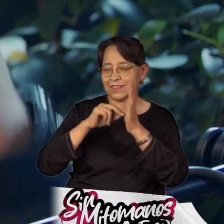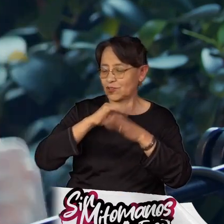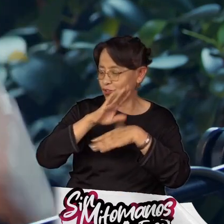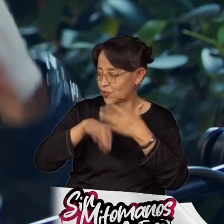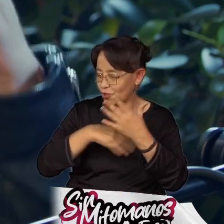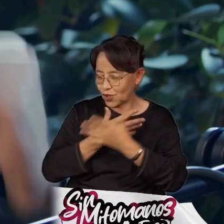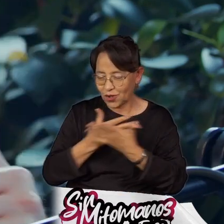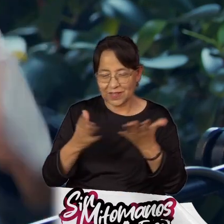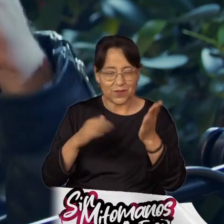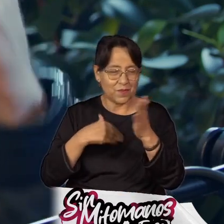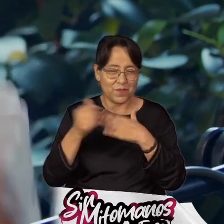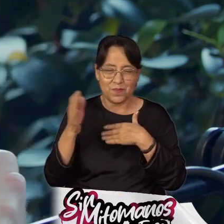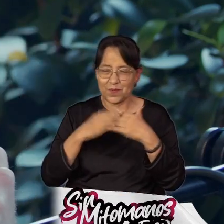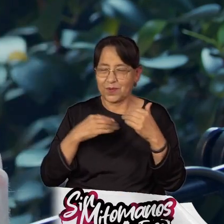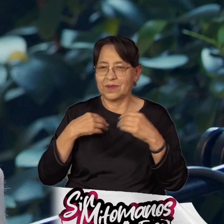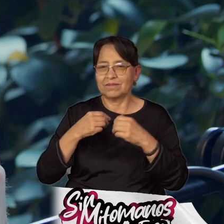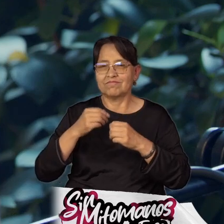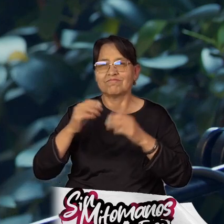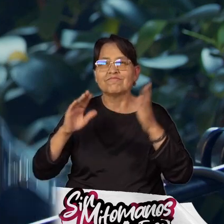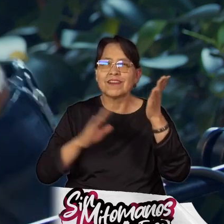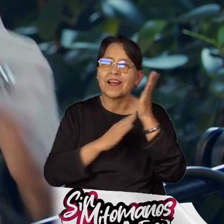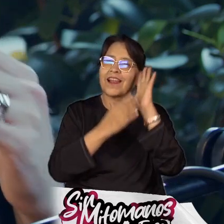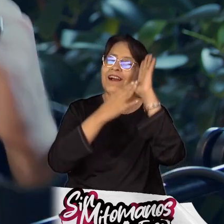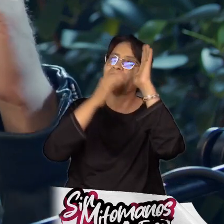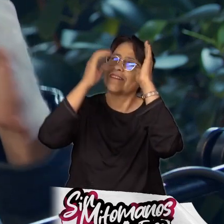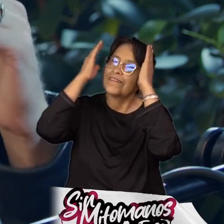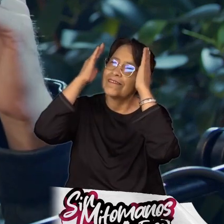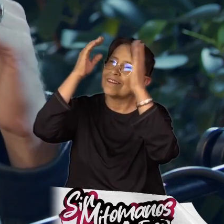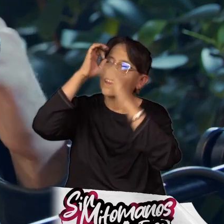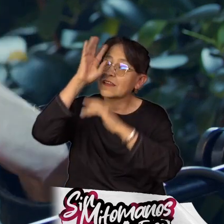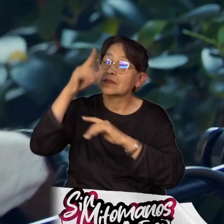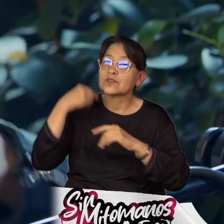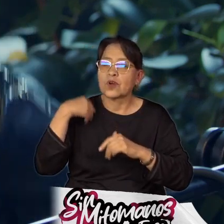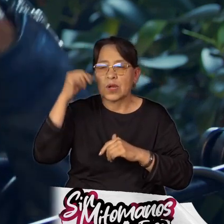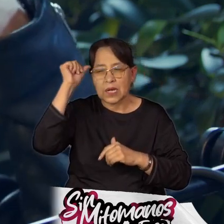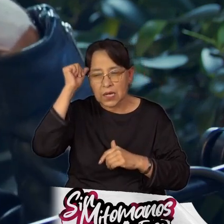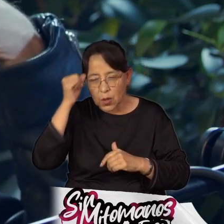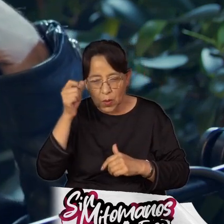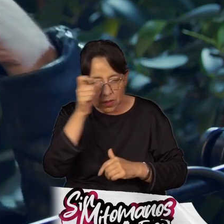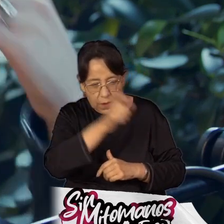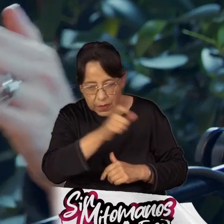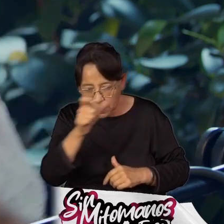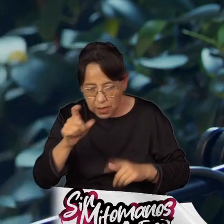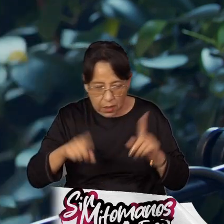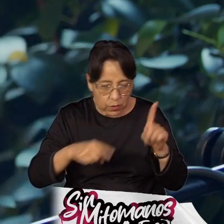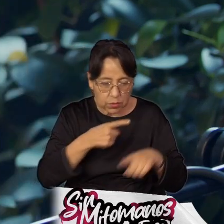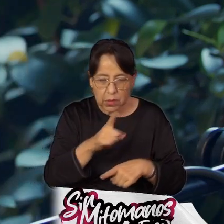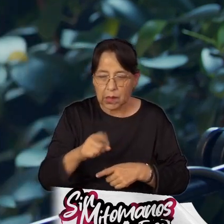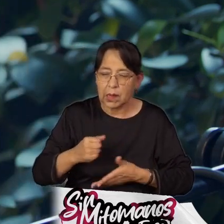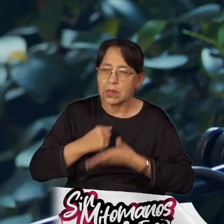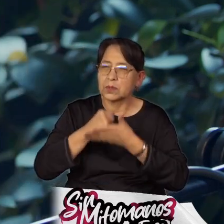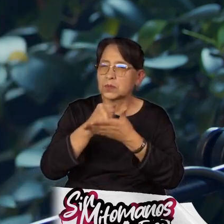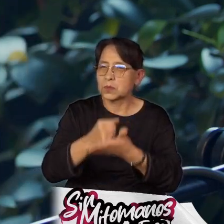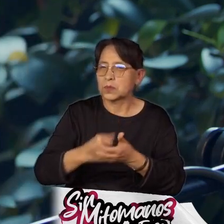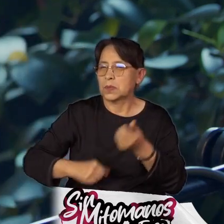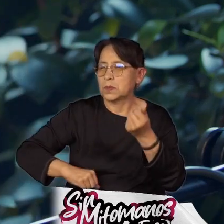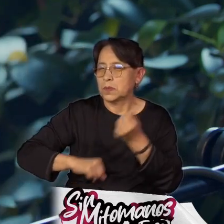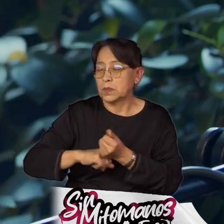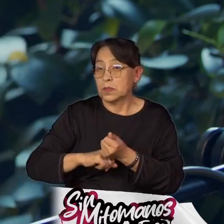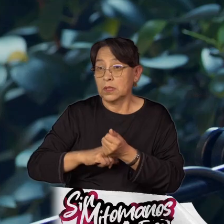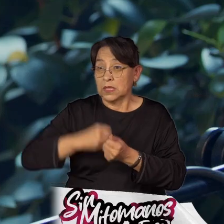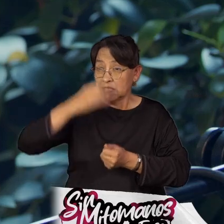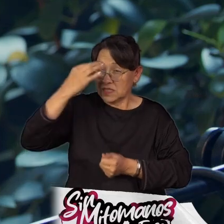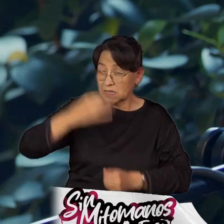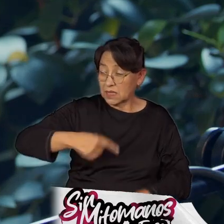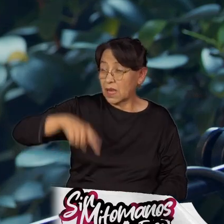todo alabe y exalte su santo nombre, me acuerde de las personas que tienen, me vincule con aquellos que necesitan, porque no todo